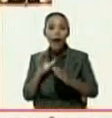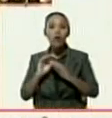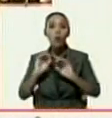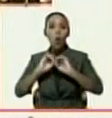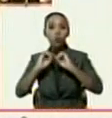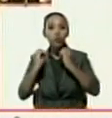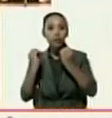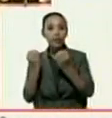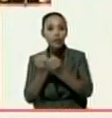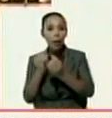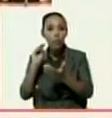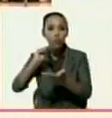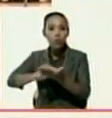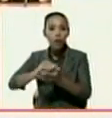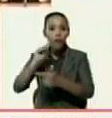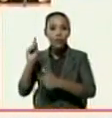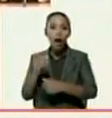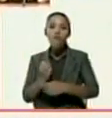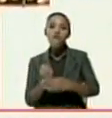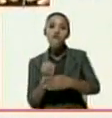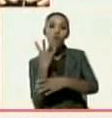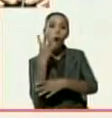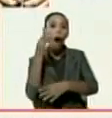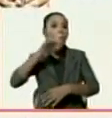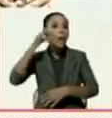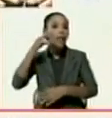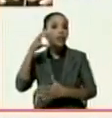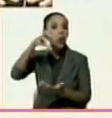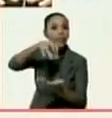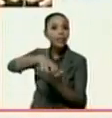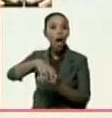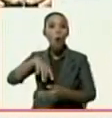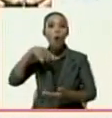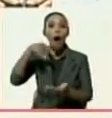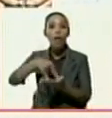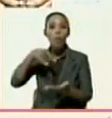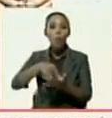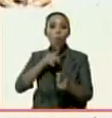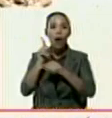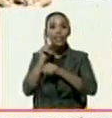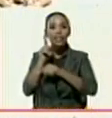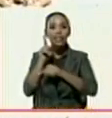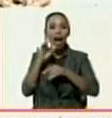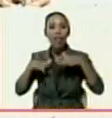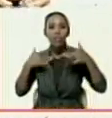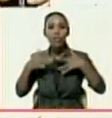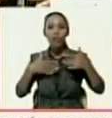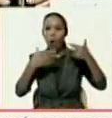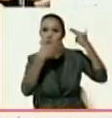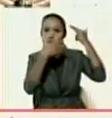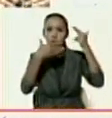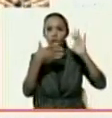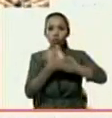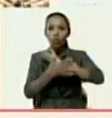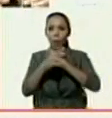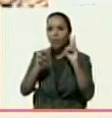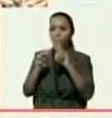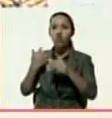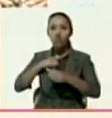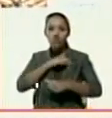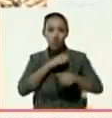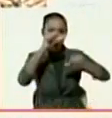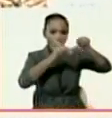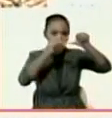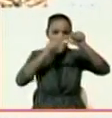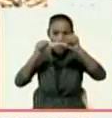Nodal, ubicado en Flor Amarillo, Estado Carabobo. Este acto terrorista que estamos investigando y